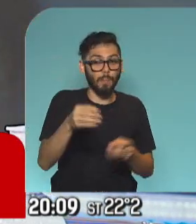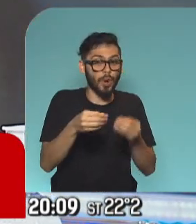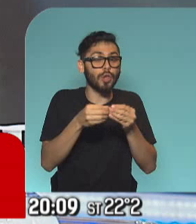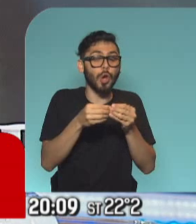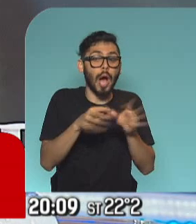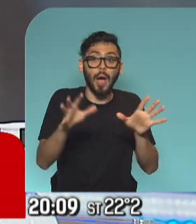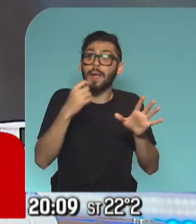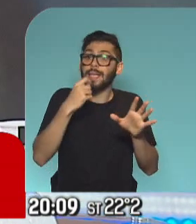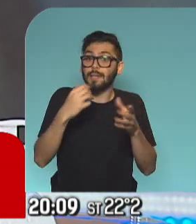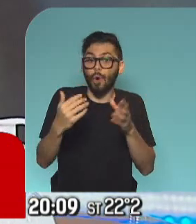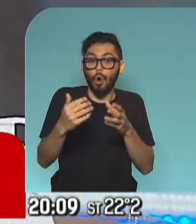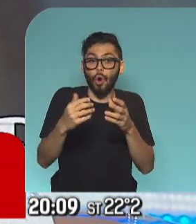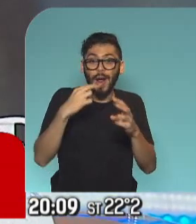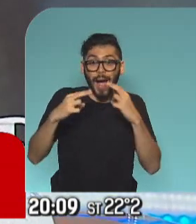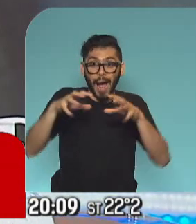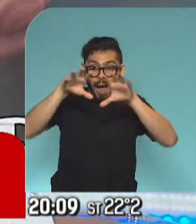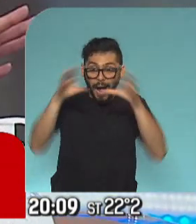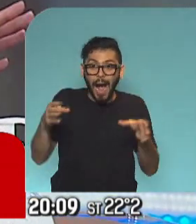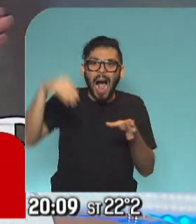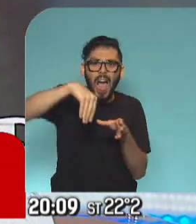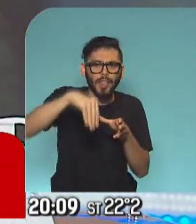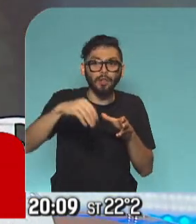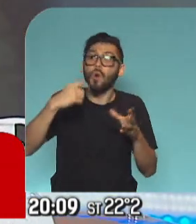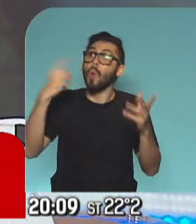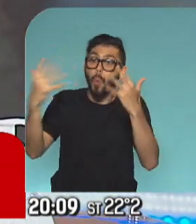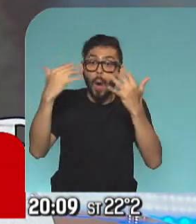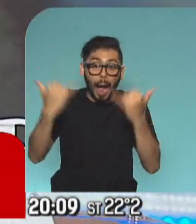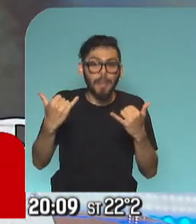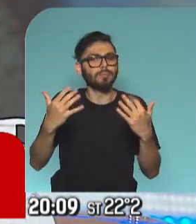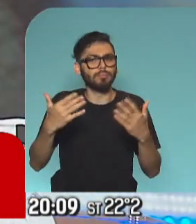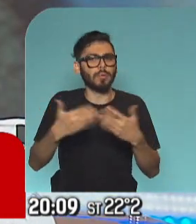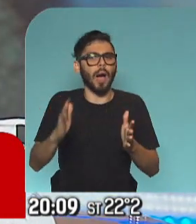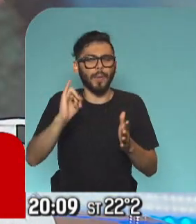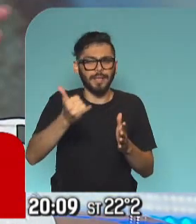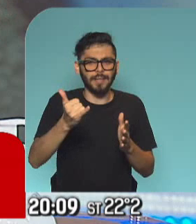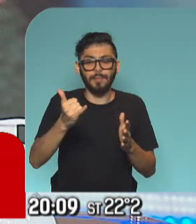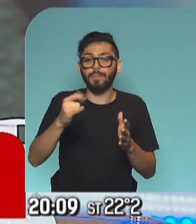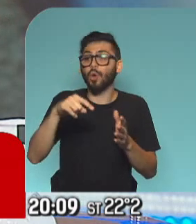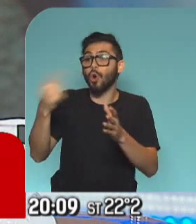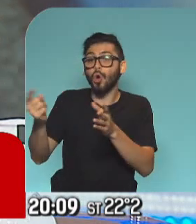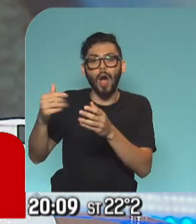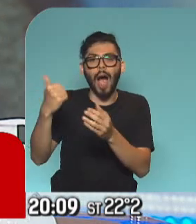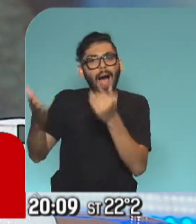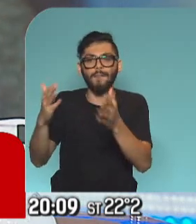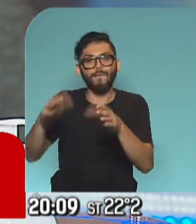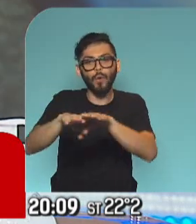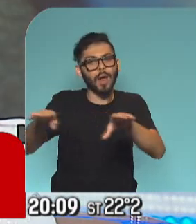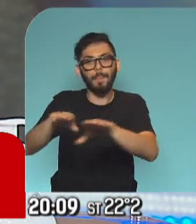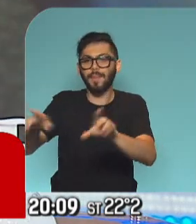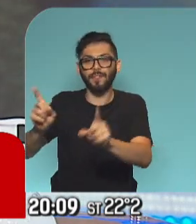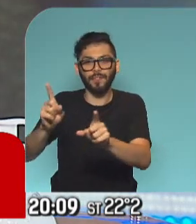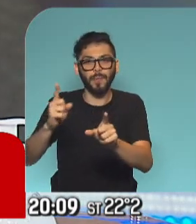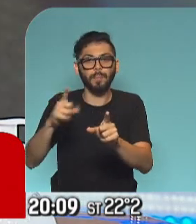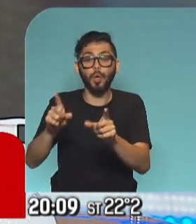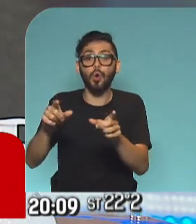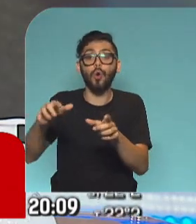buena ventilación, si cumplen con las condiciones, mientras que en la provincia de Buenos Aires sigue siendo todo en exterior, bares, patios, en la vereda, pero no